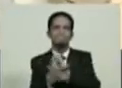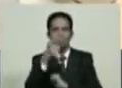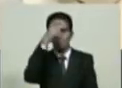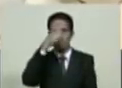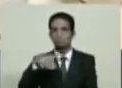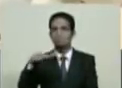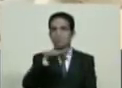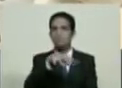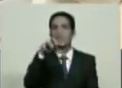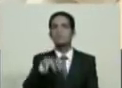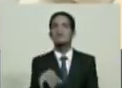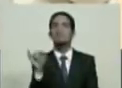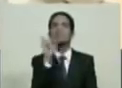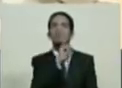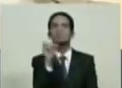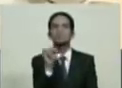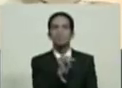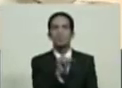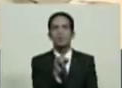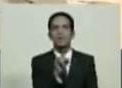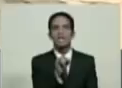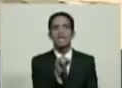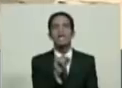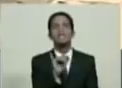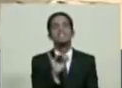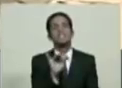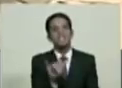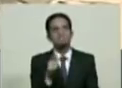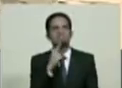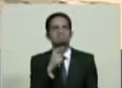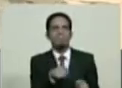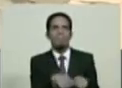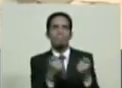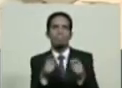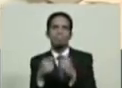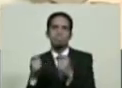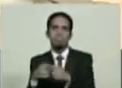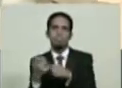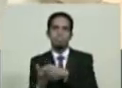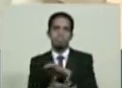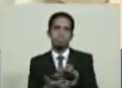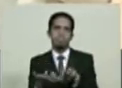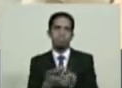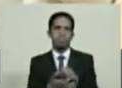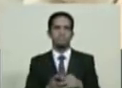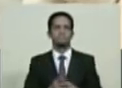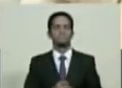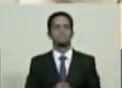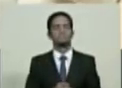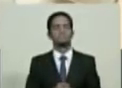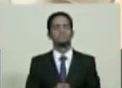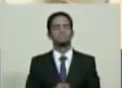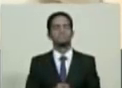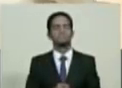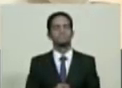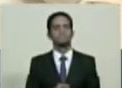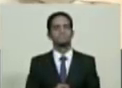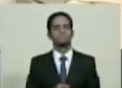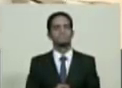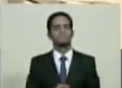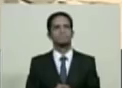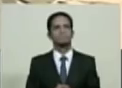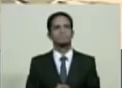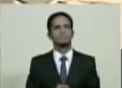los zulianos y las zulianas, y generar graves alteraciones al orden público. Aquí queremos resaltar con el